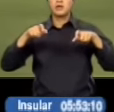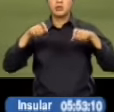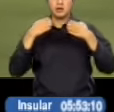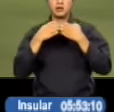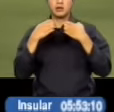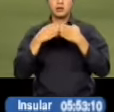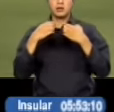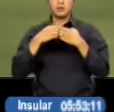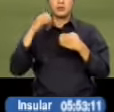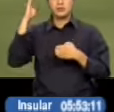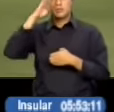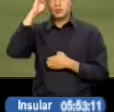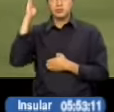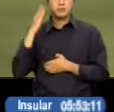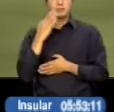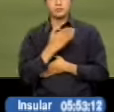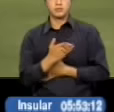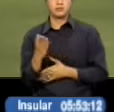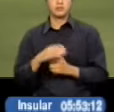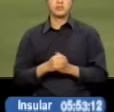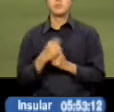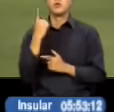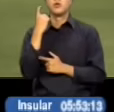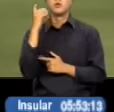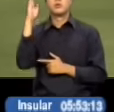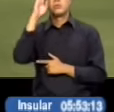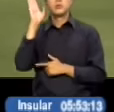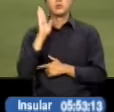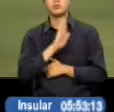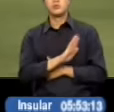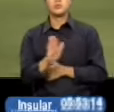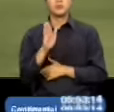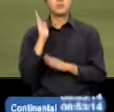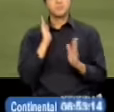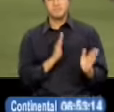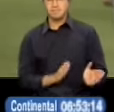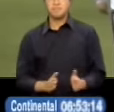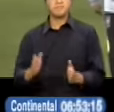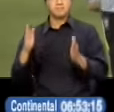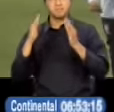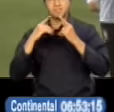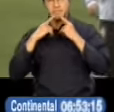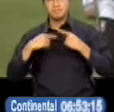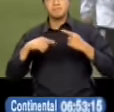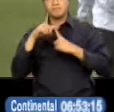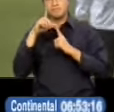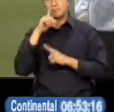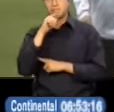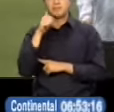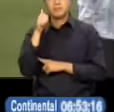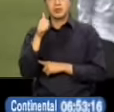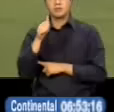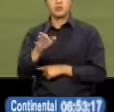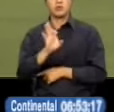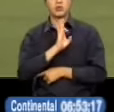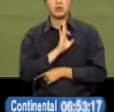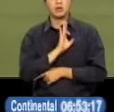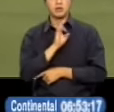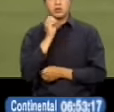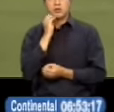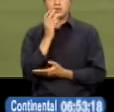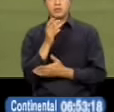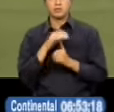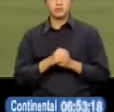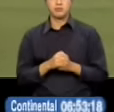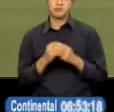selección brasileña los 11 de brasil también quedaron listos y ratificados por parte del mismo director técnico que ante